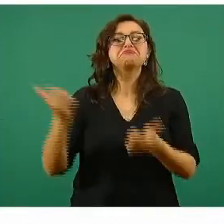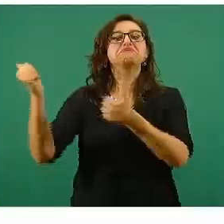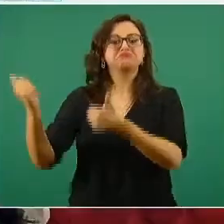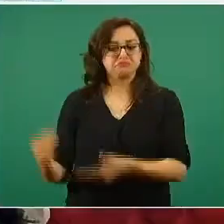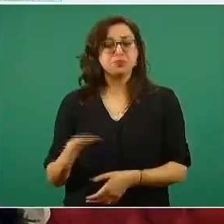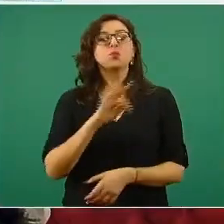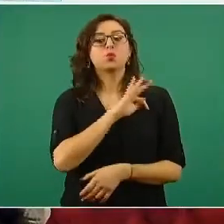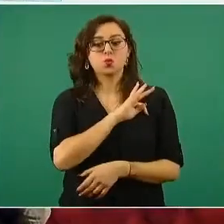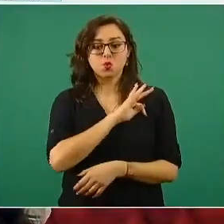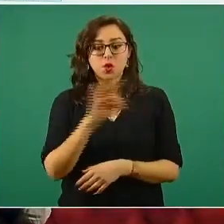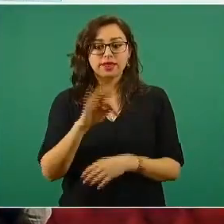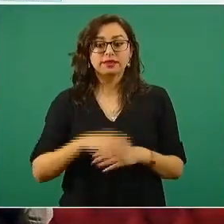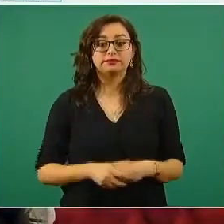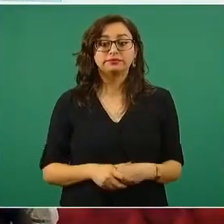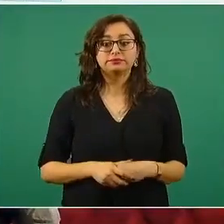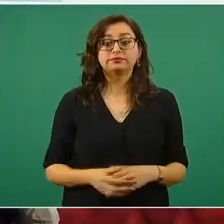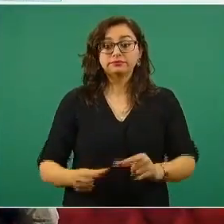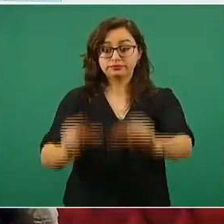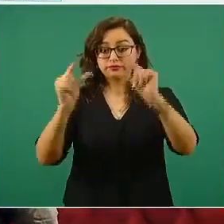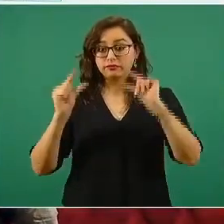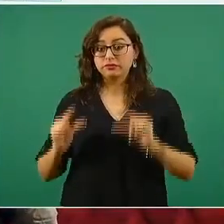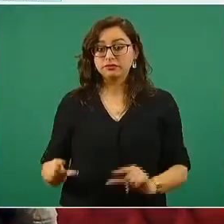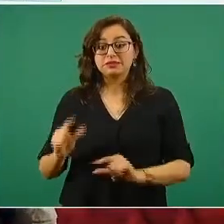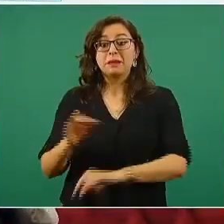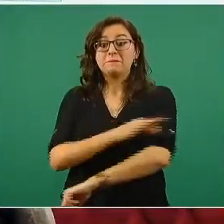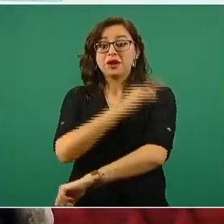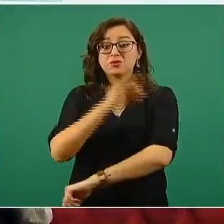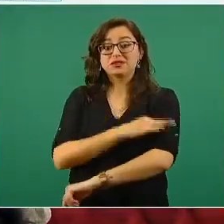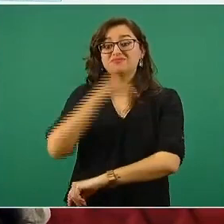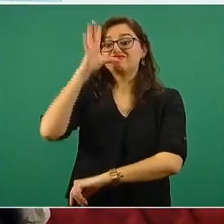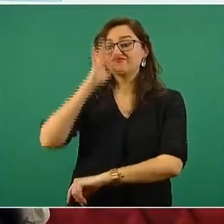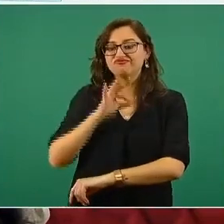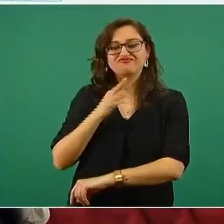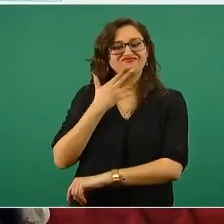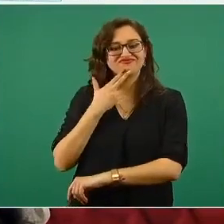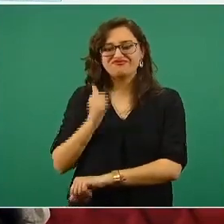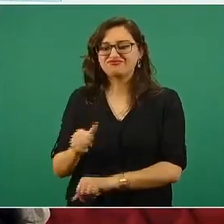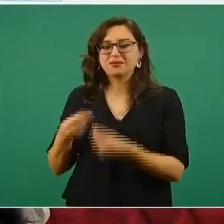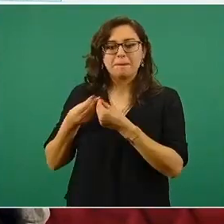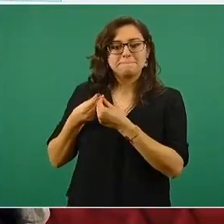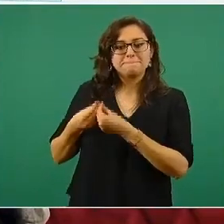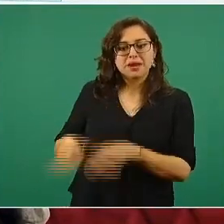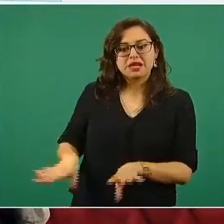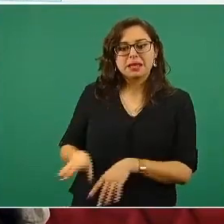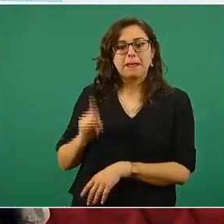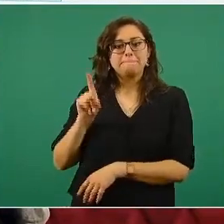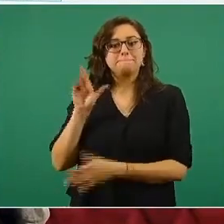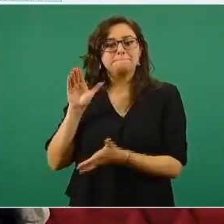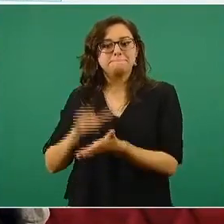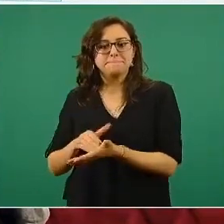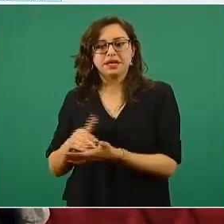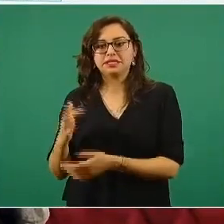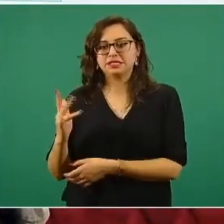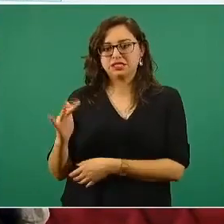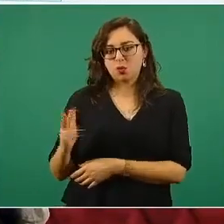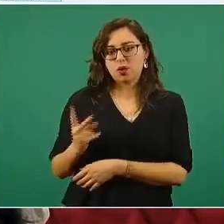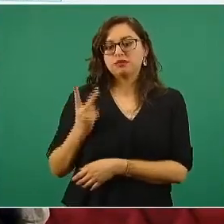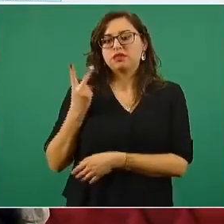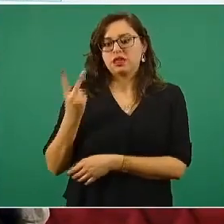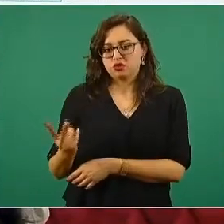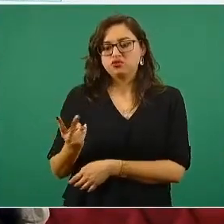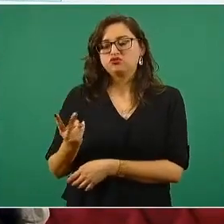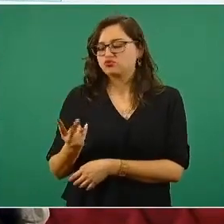el número de dosis perdidas, 1.052 solamente, para efecto de más de 1.318.000